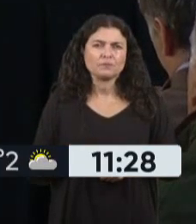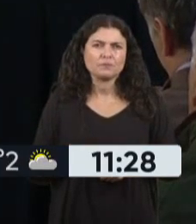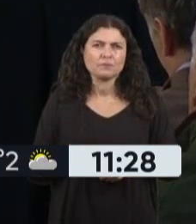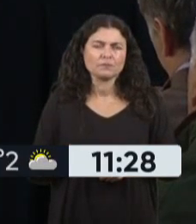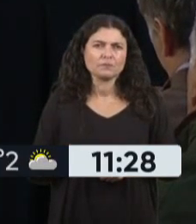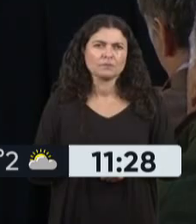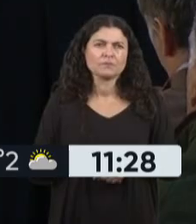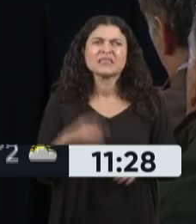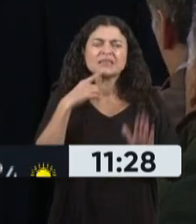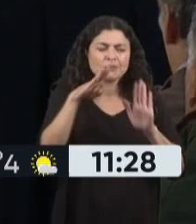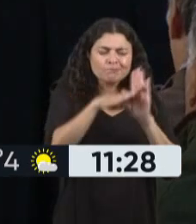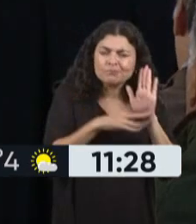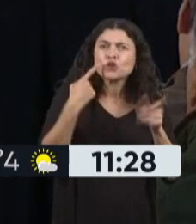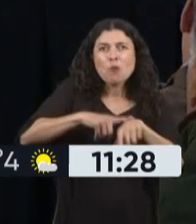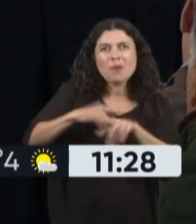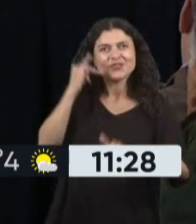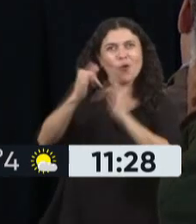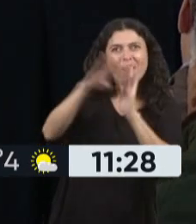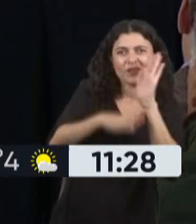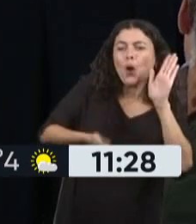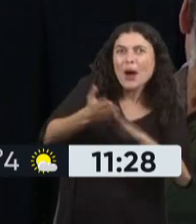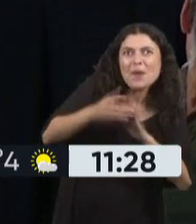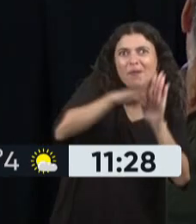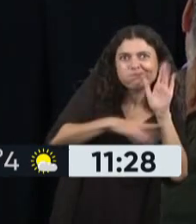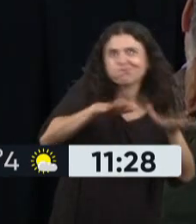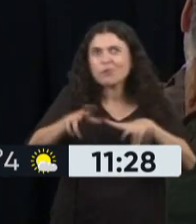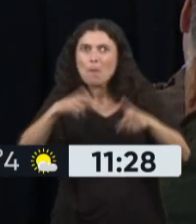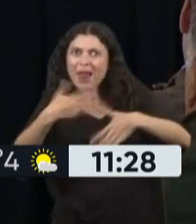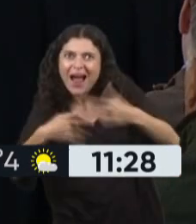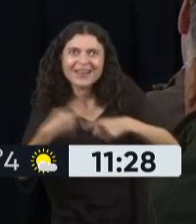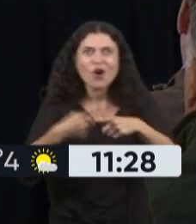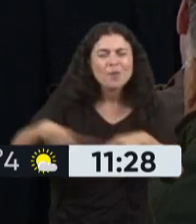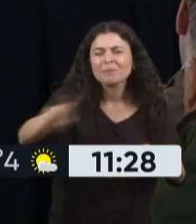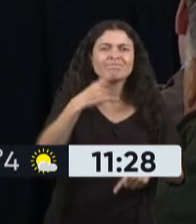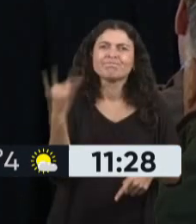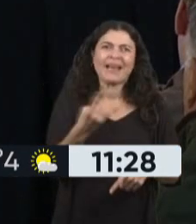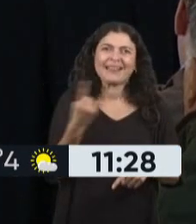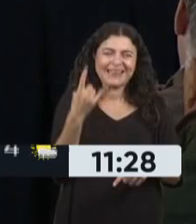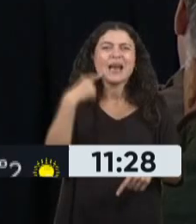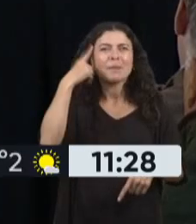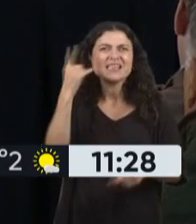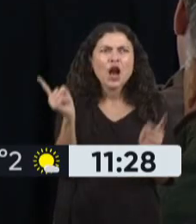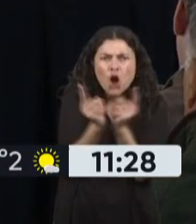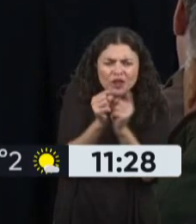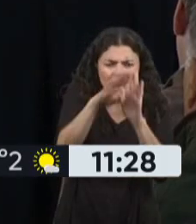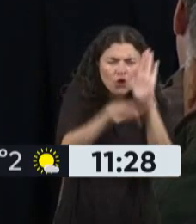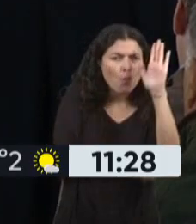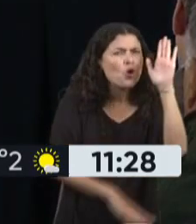no eran pocas medidas, eran muchas y muy exigentes, con lo cual, era en la doble dimensión, era muy